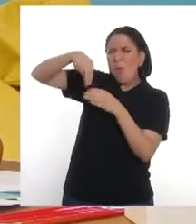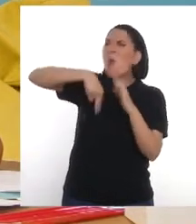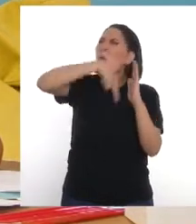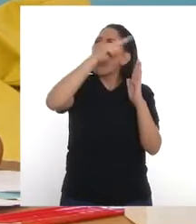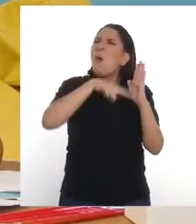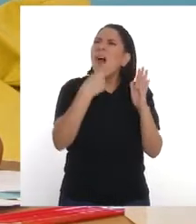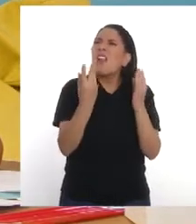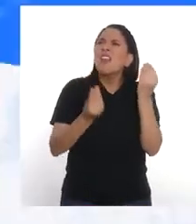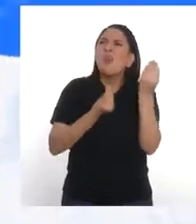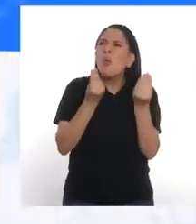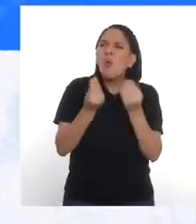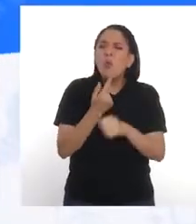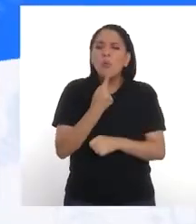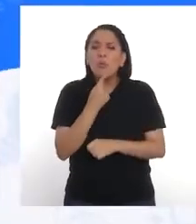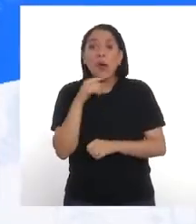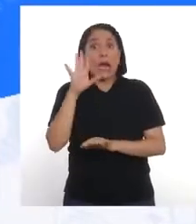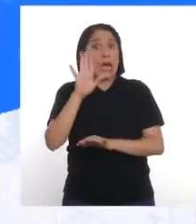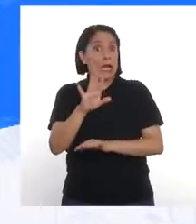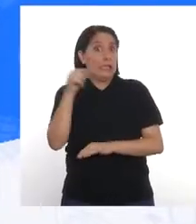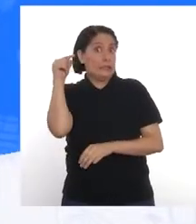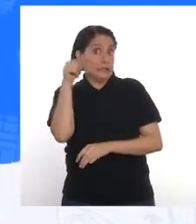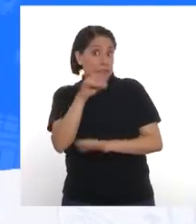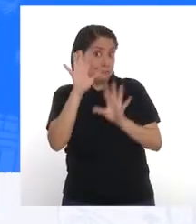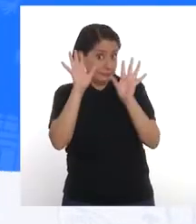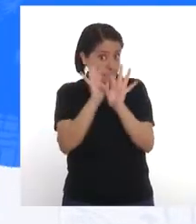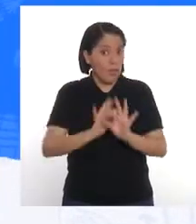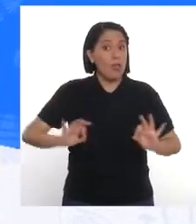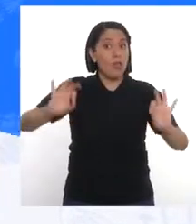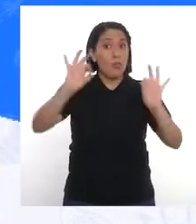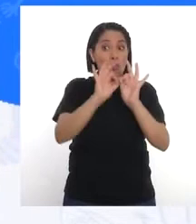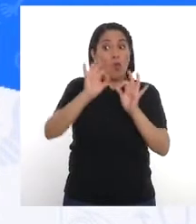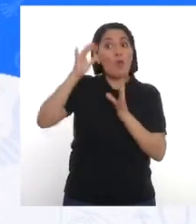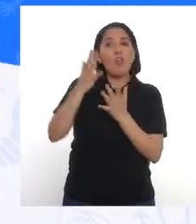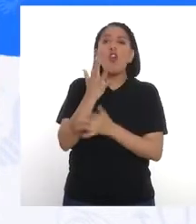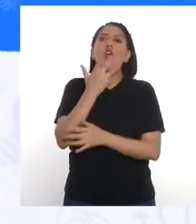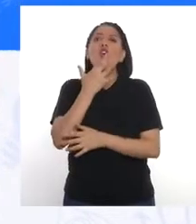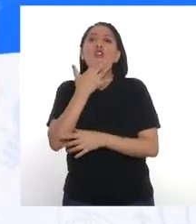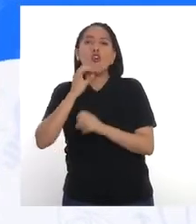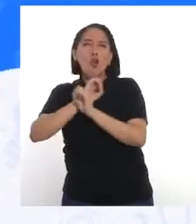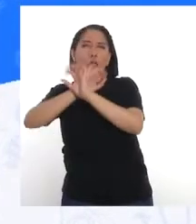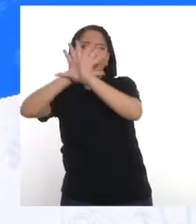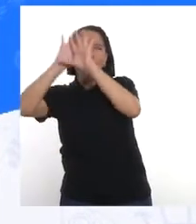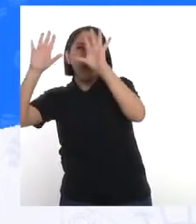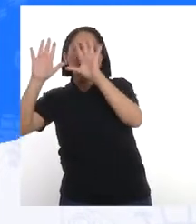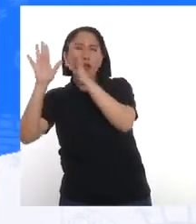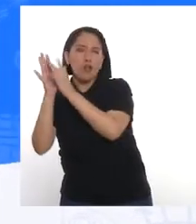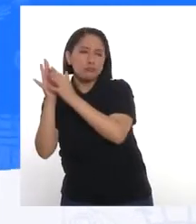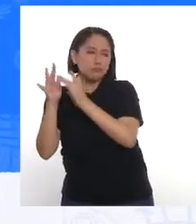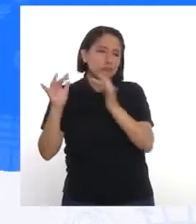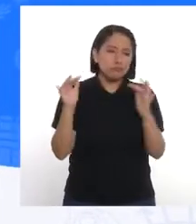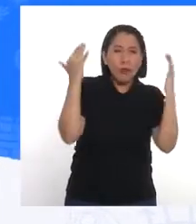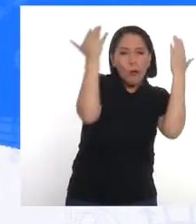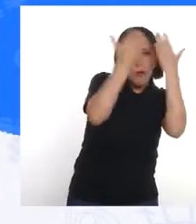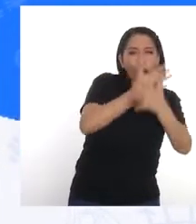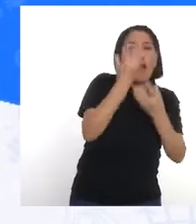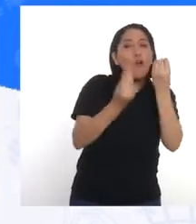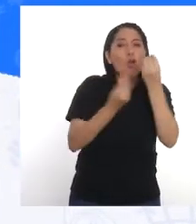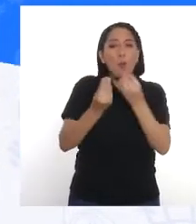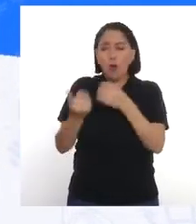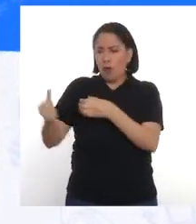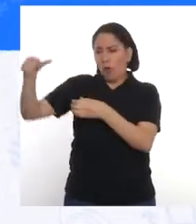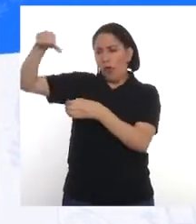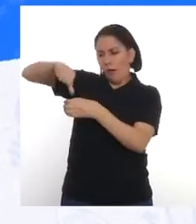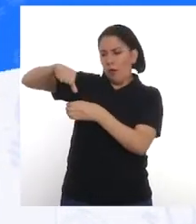acuarelas? Tenemos que tener en cuenta que, desde el color claro hacia el color oscuro, mezclaremos con agua e